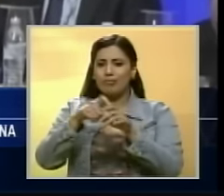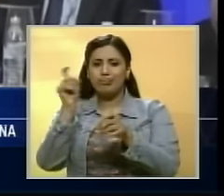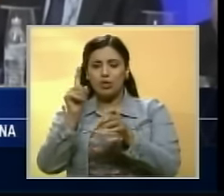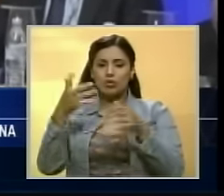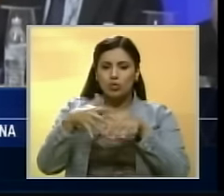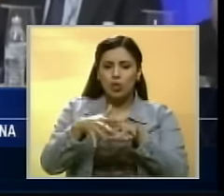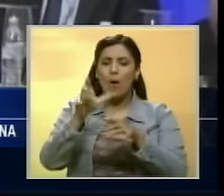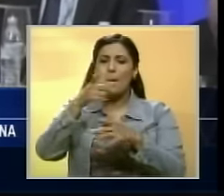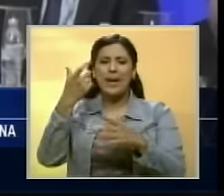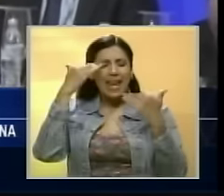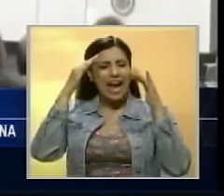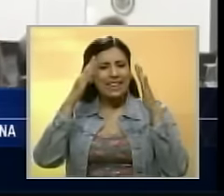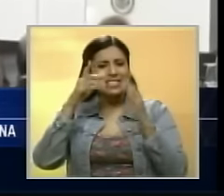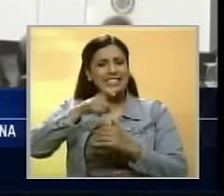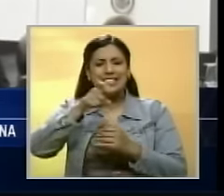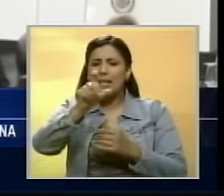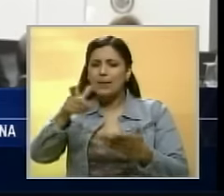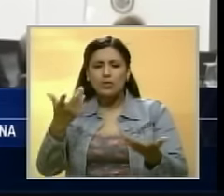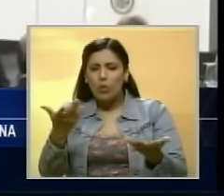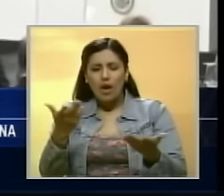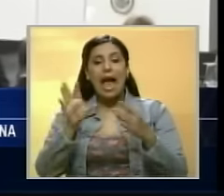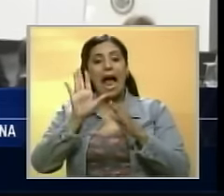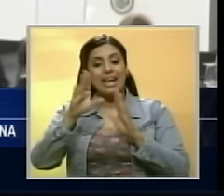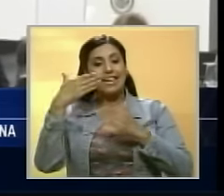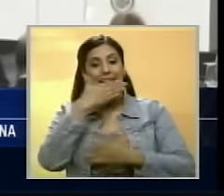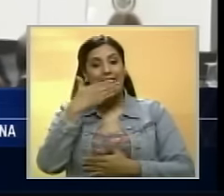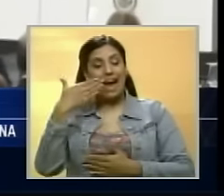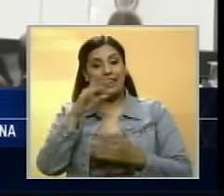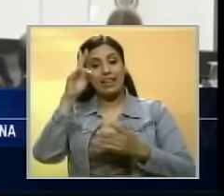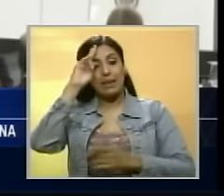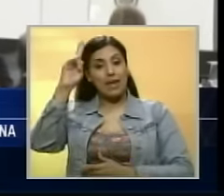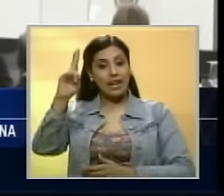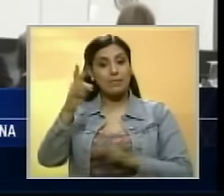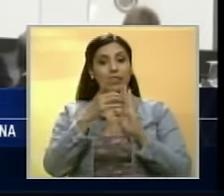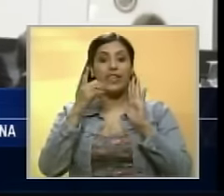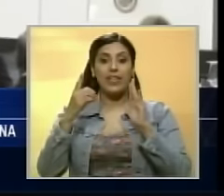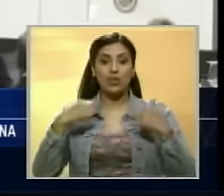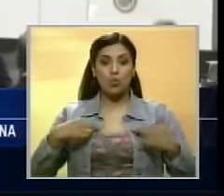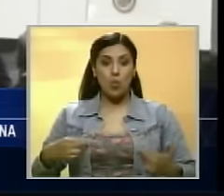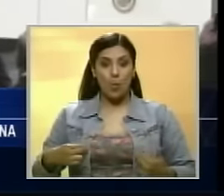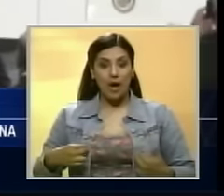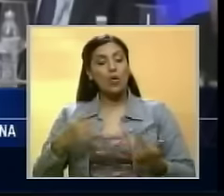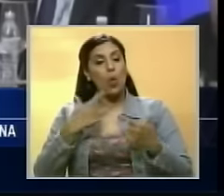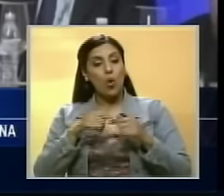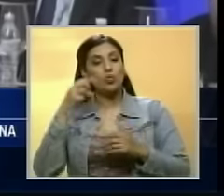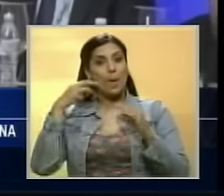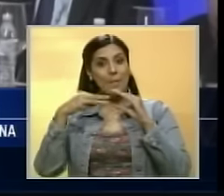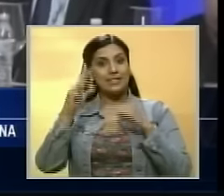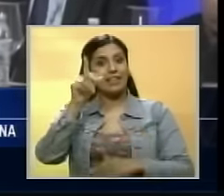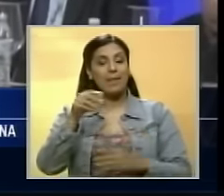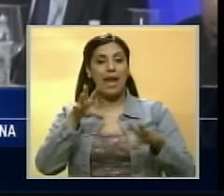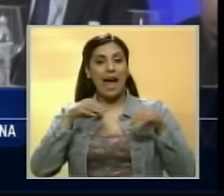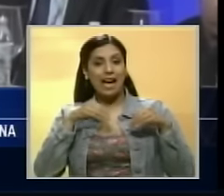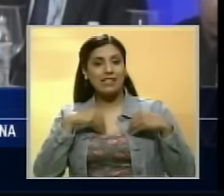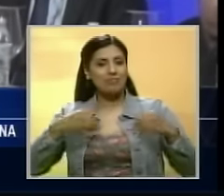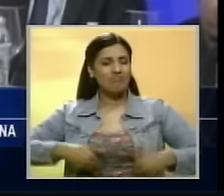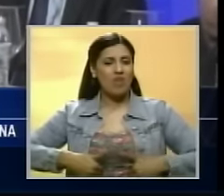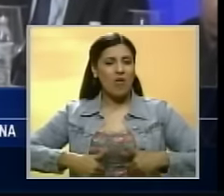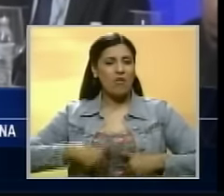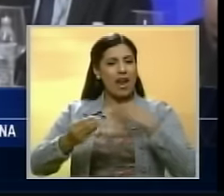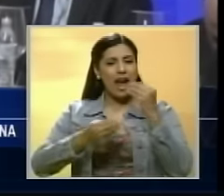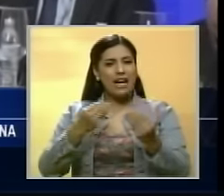las necesidades de la población de conformidad con la Carta Magna y el respeto a los derechos humanos en el mensaje también reconocieron los esfuerzos